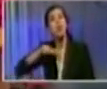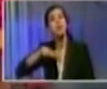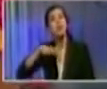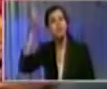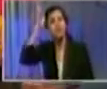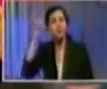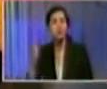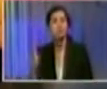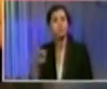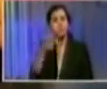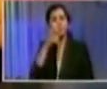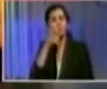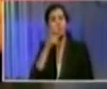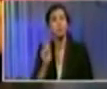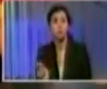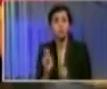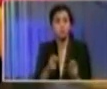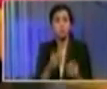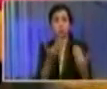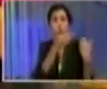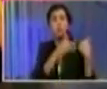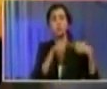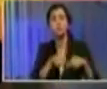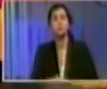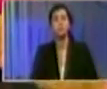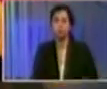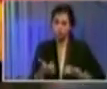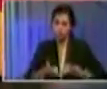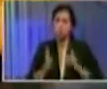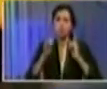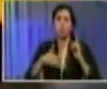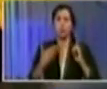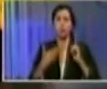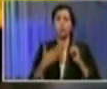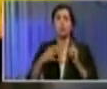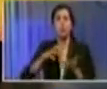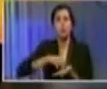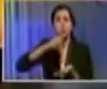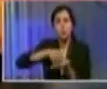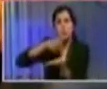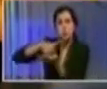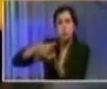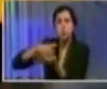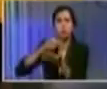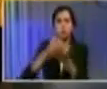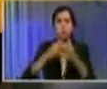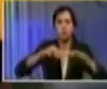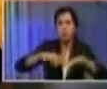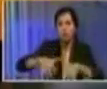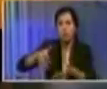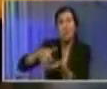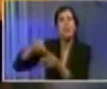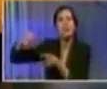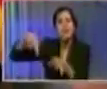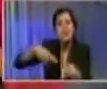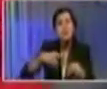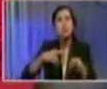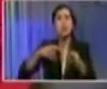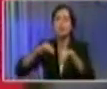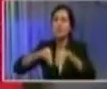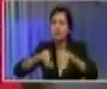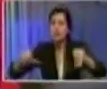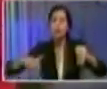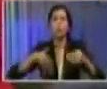que permiten explotar y preservar la naturaleza, los ríos, el medio ambiente, la